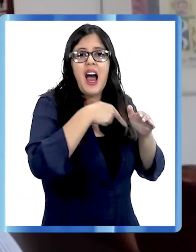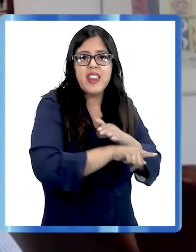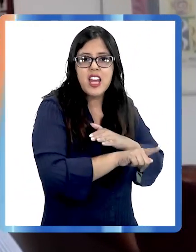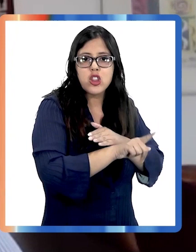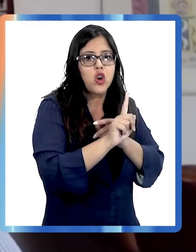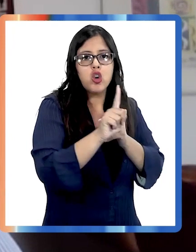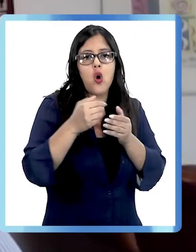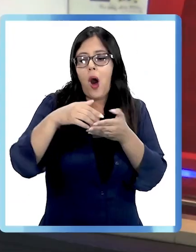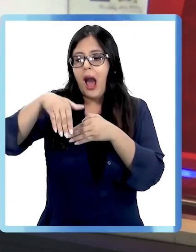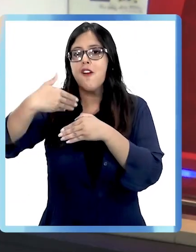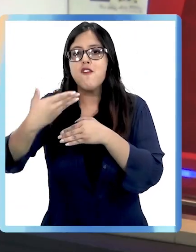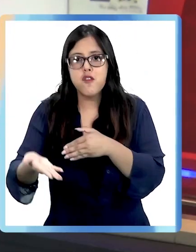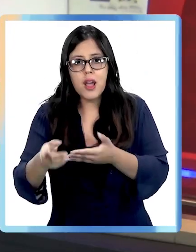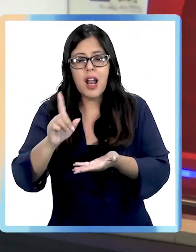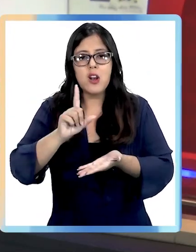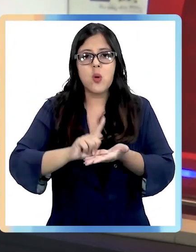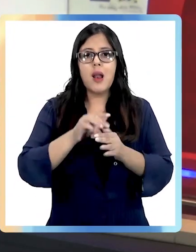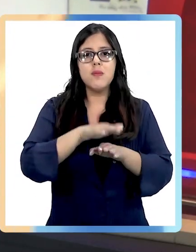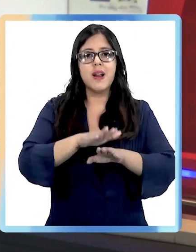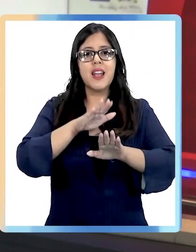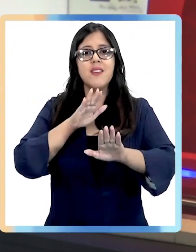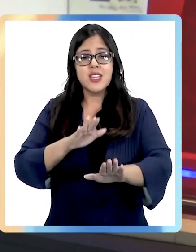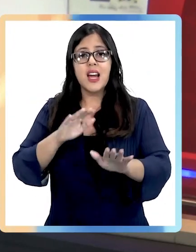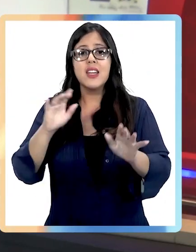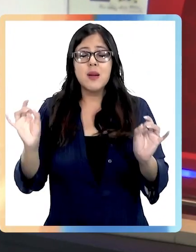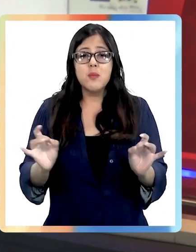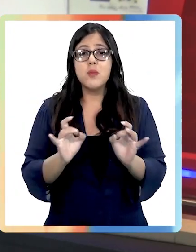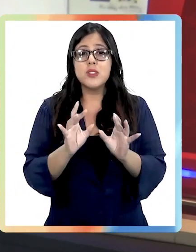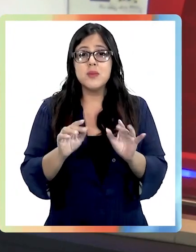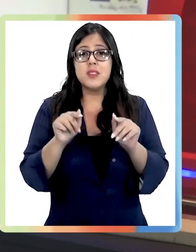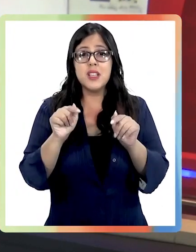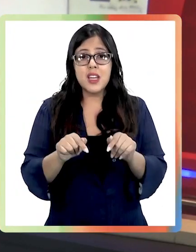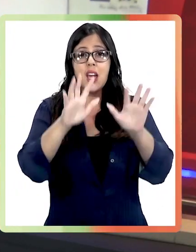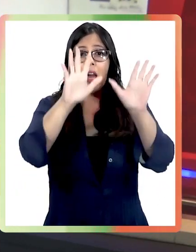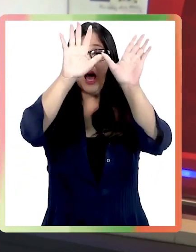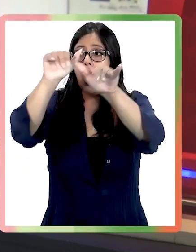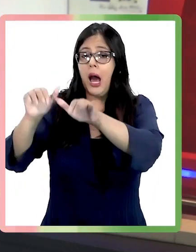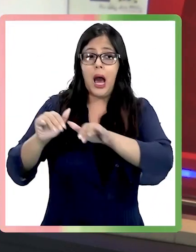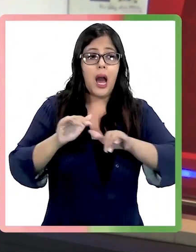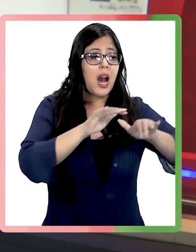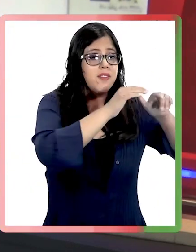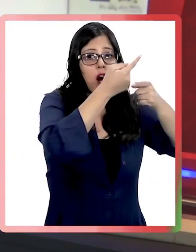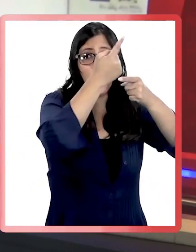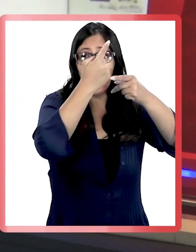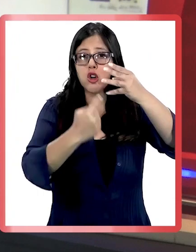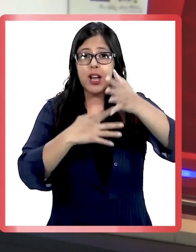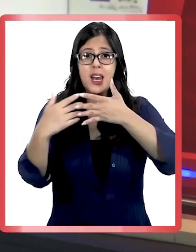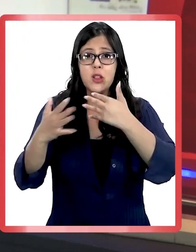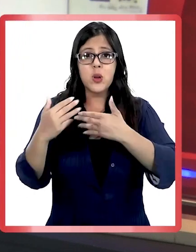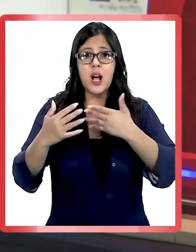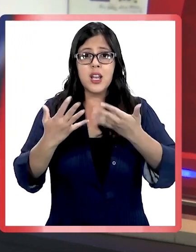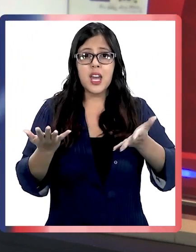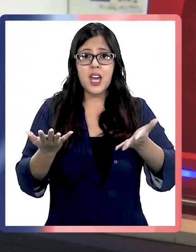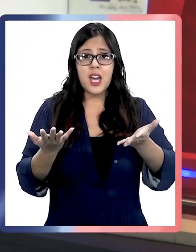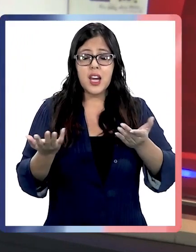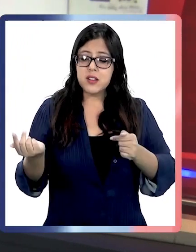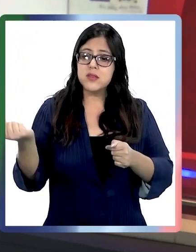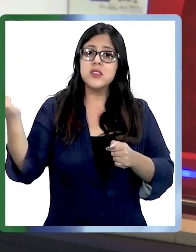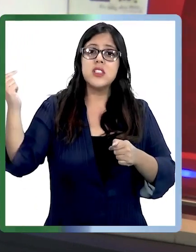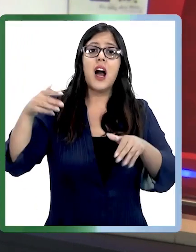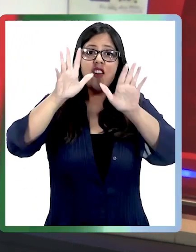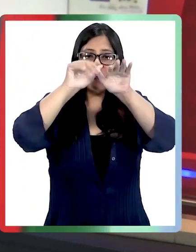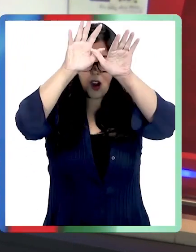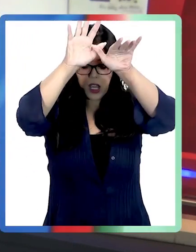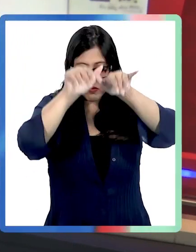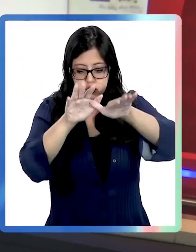los alimenten al aire libre para impedir que, en el fondo, dado que hay alimento, las aves migratorias o otras aves silvestres bajen a consumir